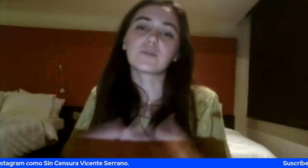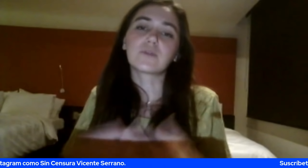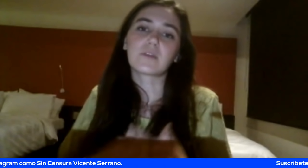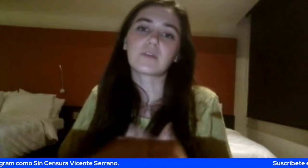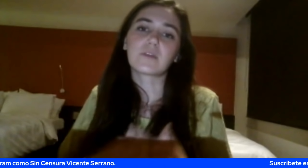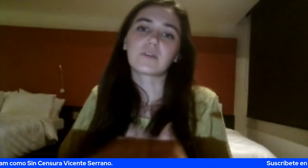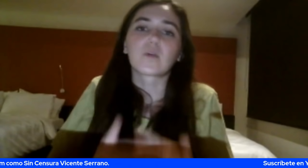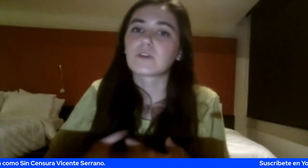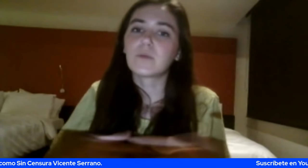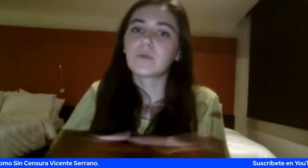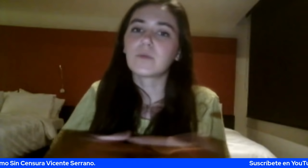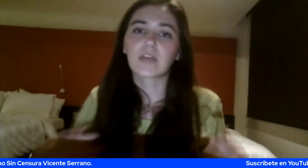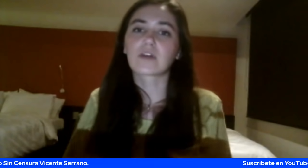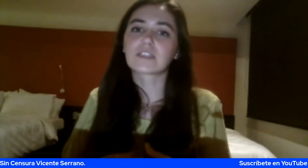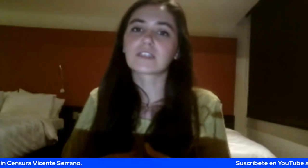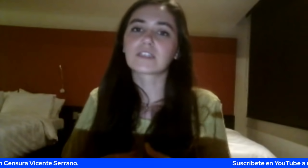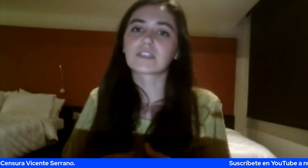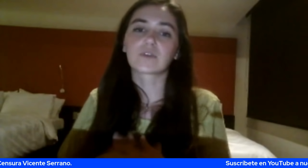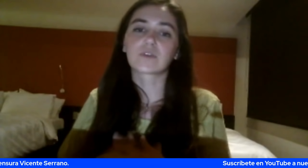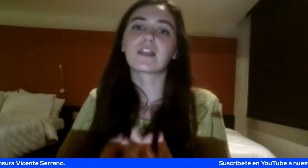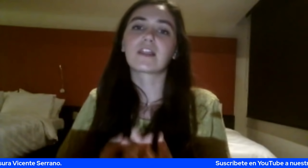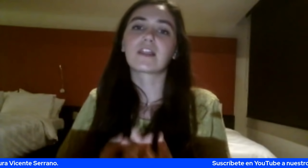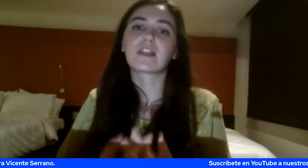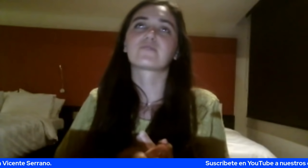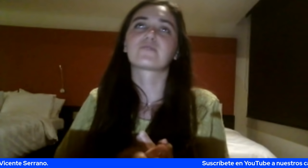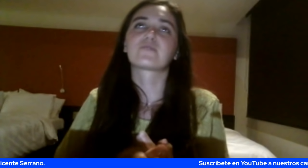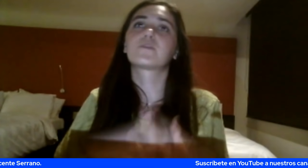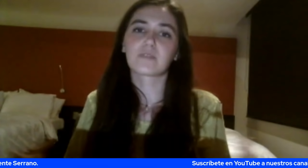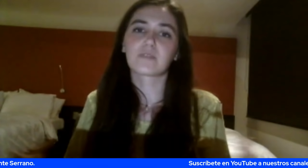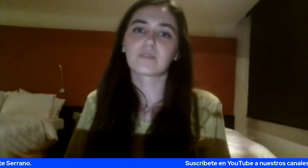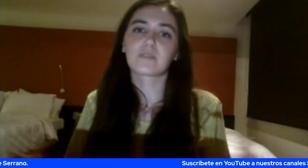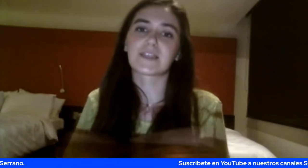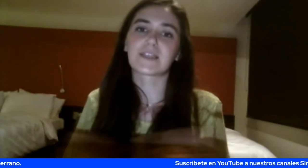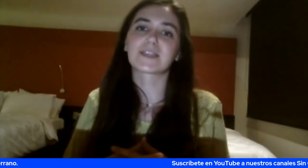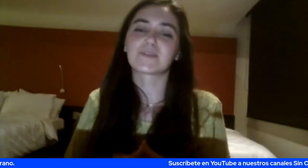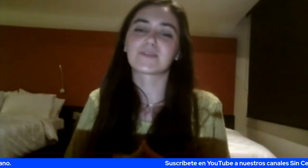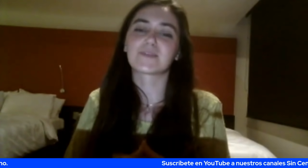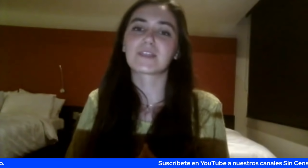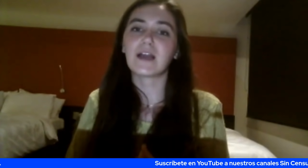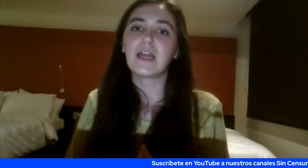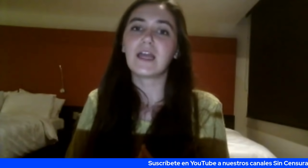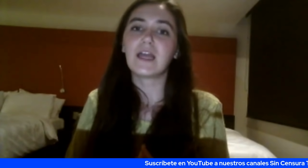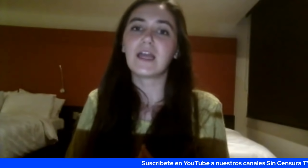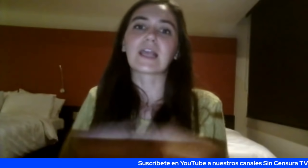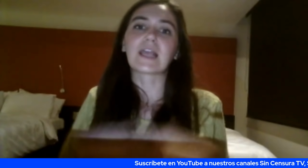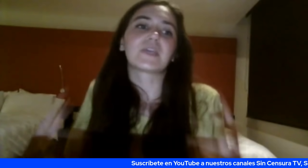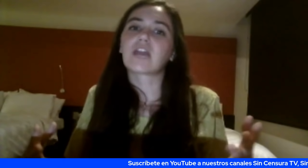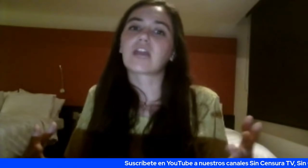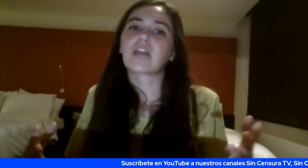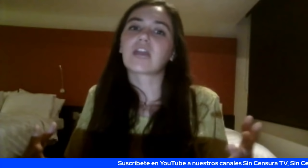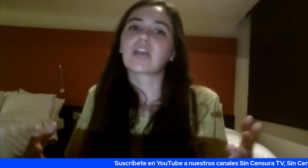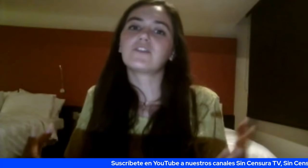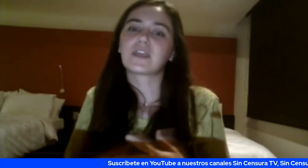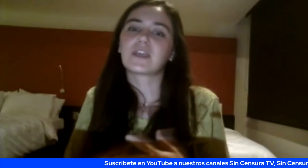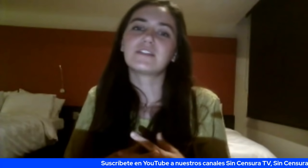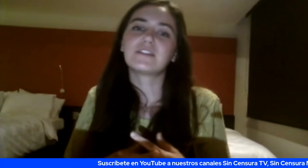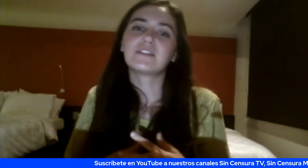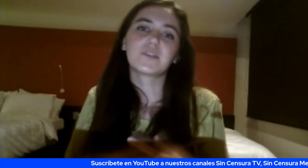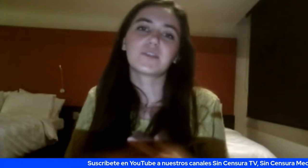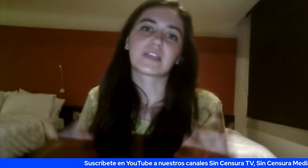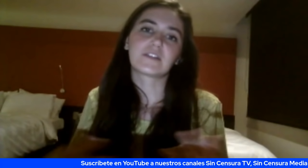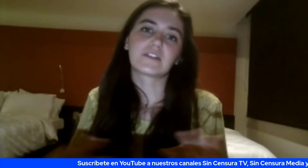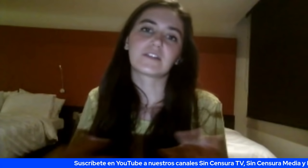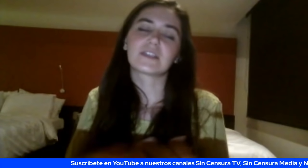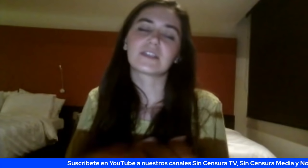Pero nunca tuvieron realmente una preocupación por la democracia y por todas las formas de democracia participativa que los mexicanos y las mexicanas